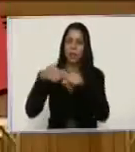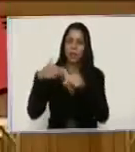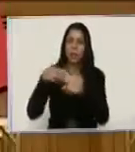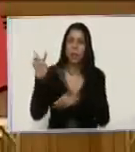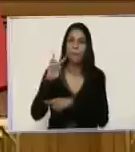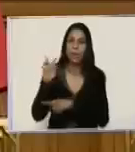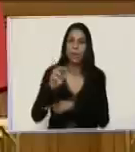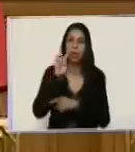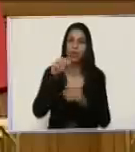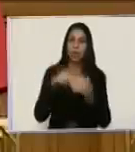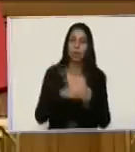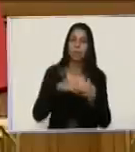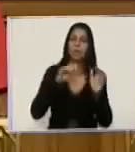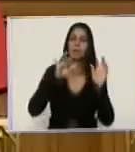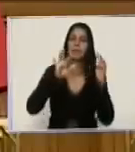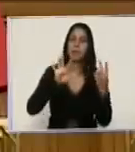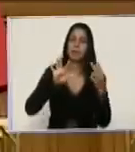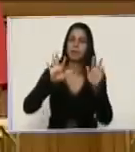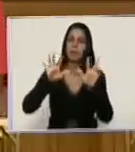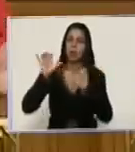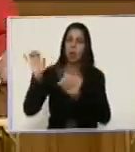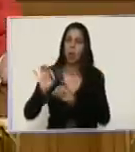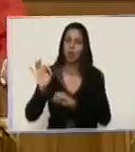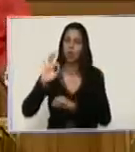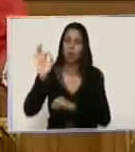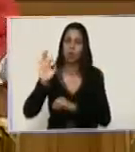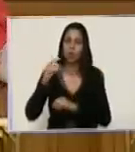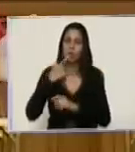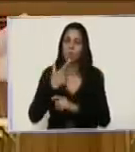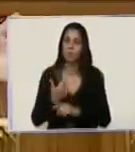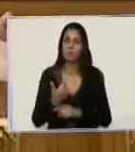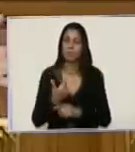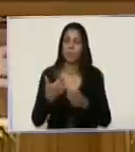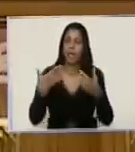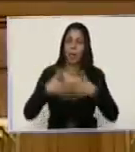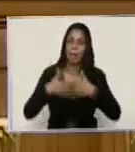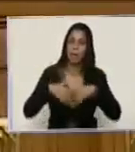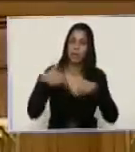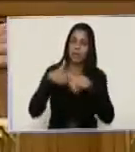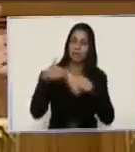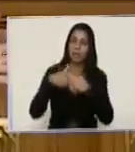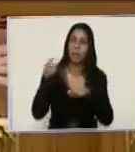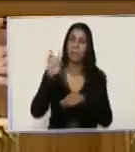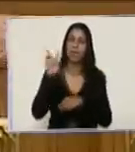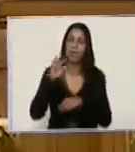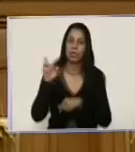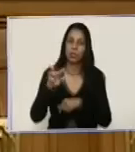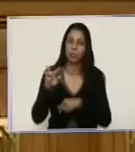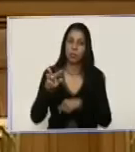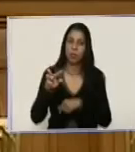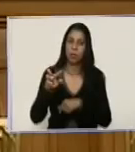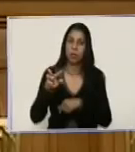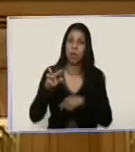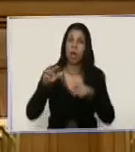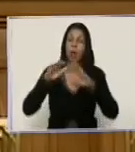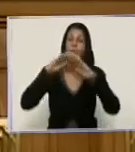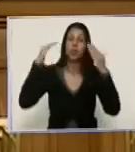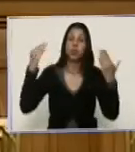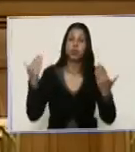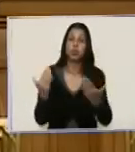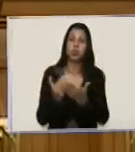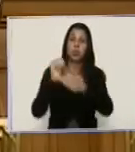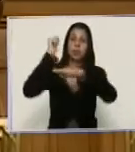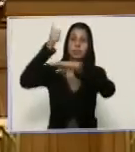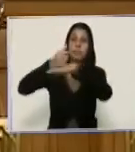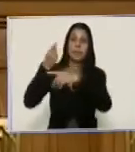302.808 millones de barriles certificados, y PDVSA es la empresa más valiosa del planeta Tierra, aún